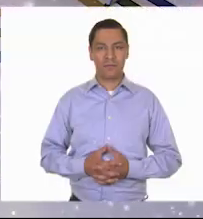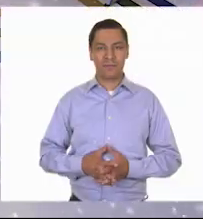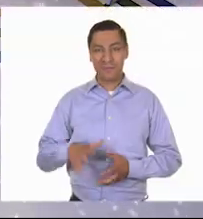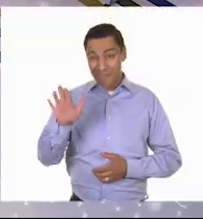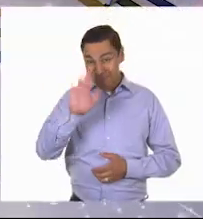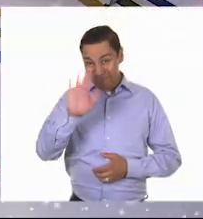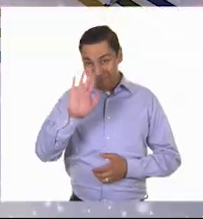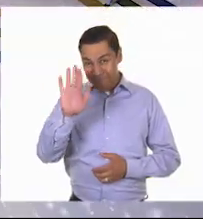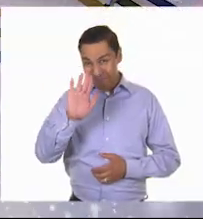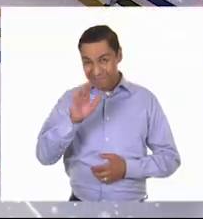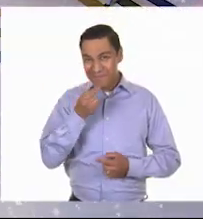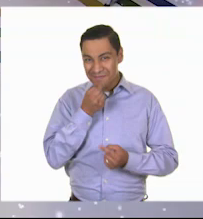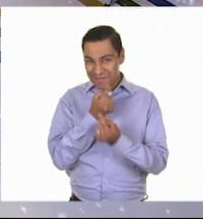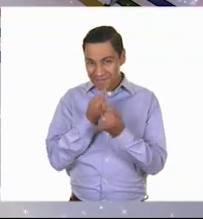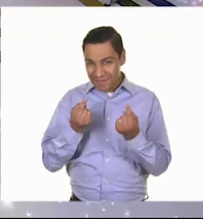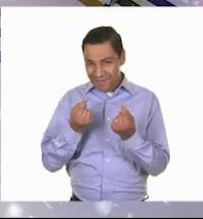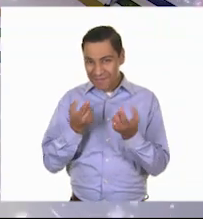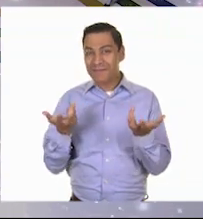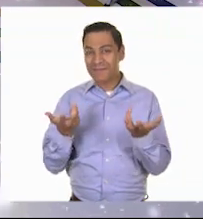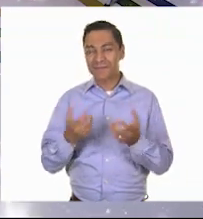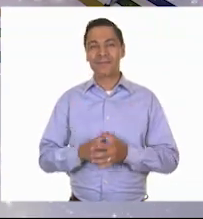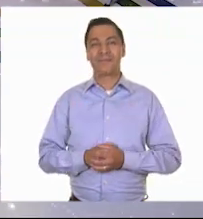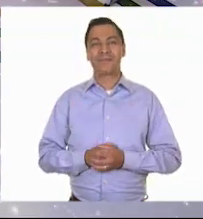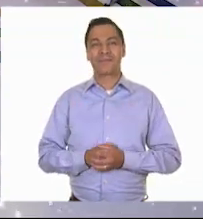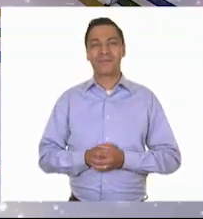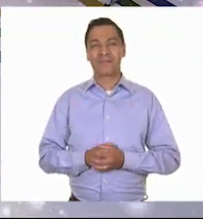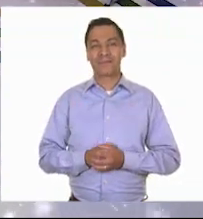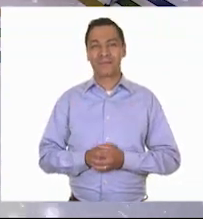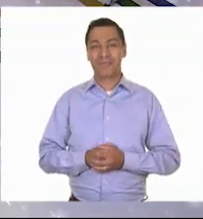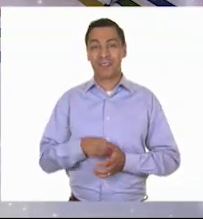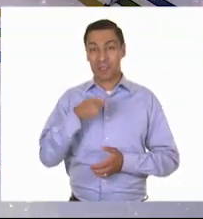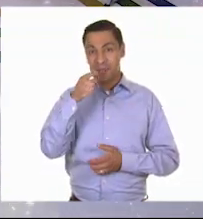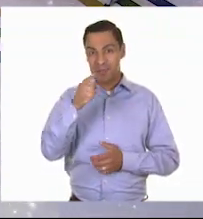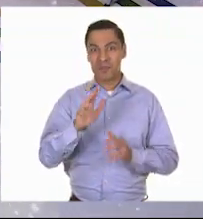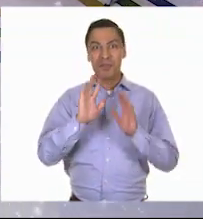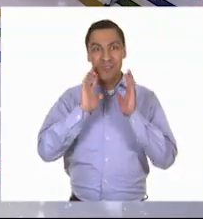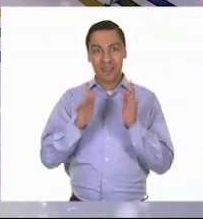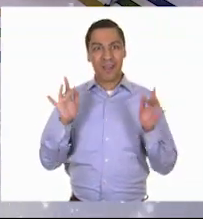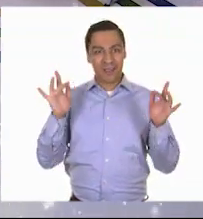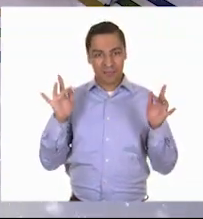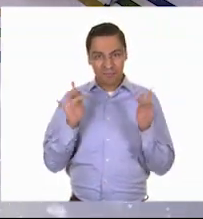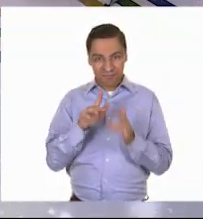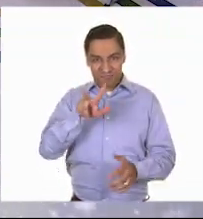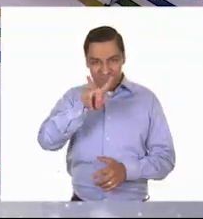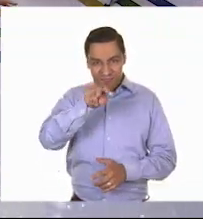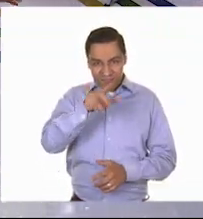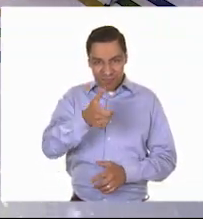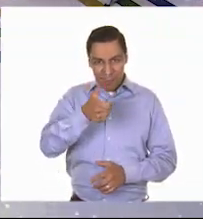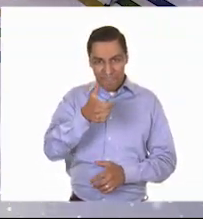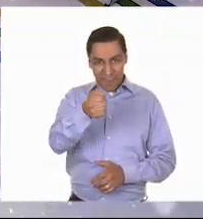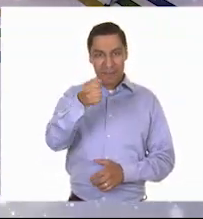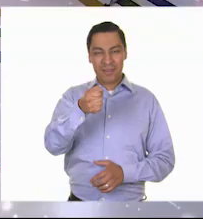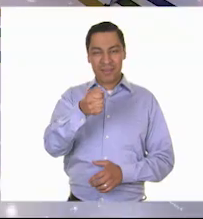¡Hola, niñas y niños! ¡Qué bueno que ya llegaron a Prende en Casa 3!